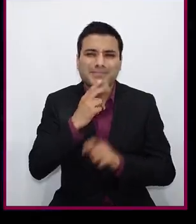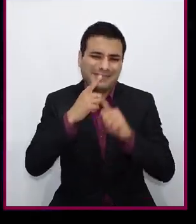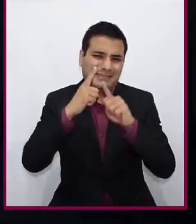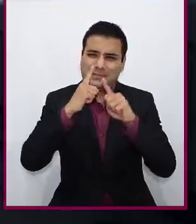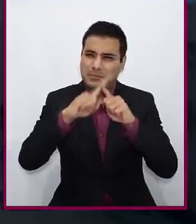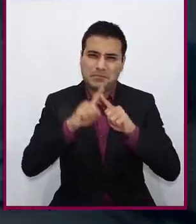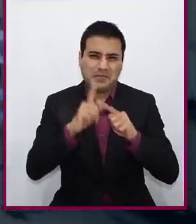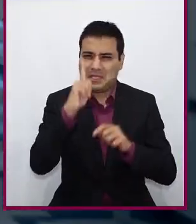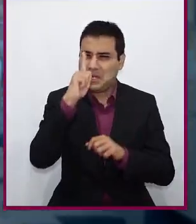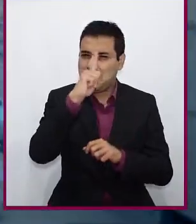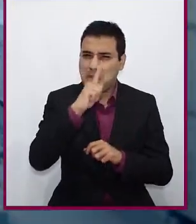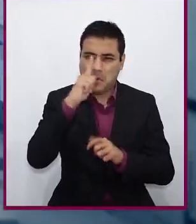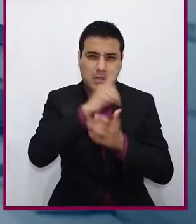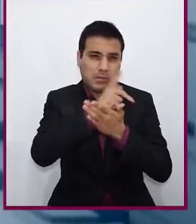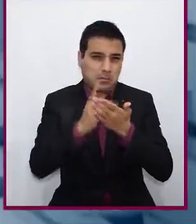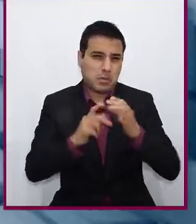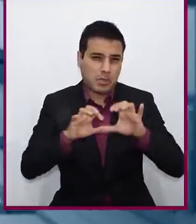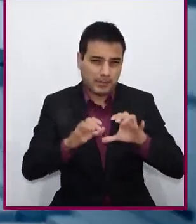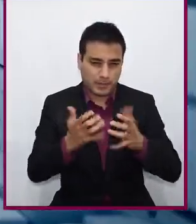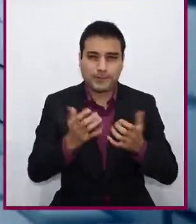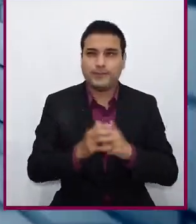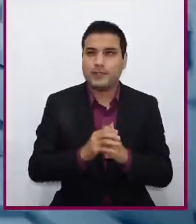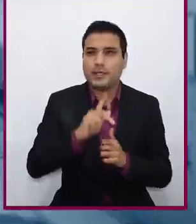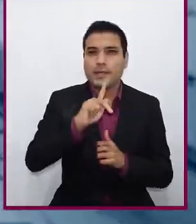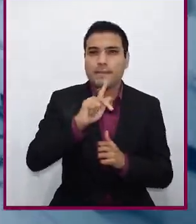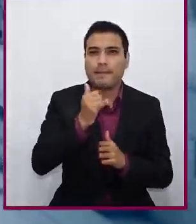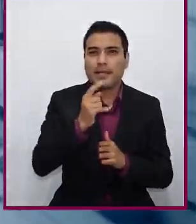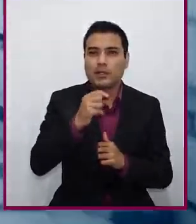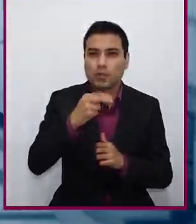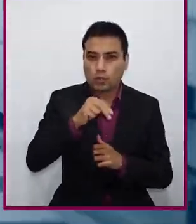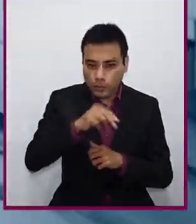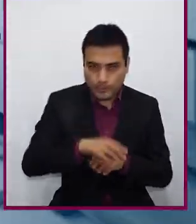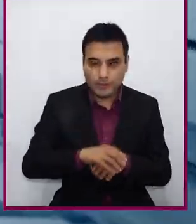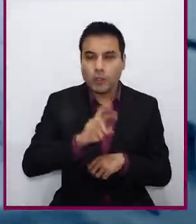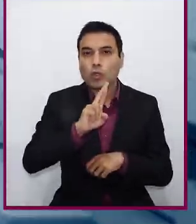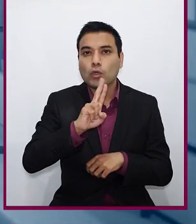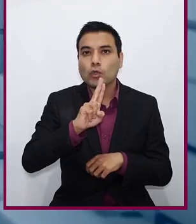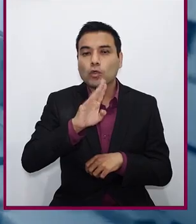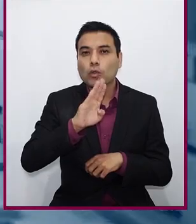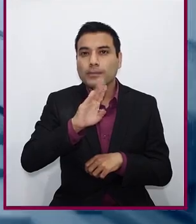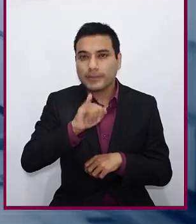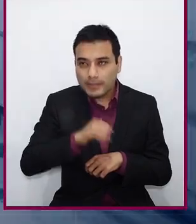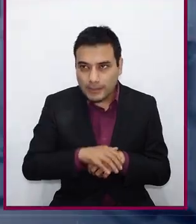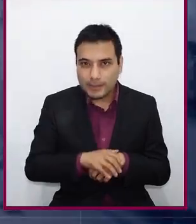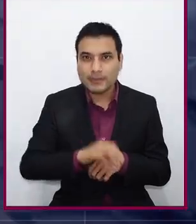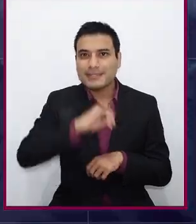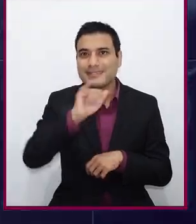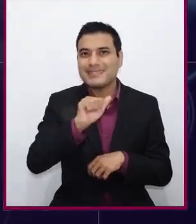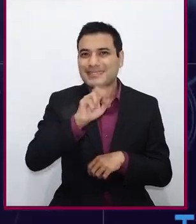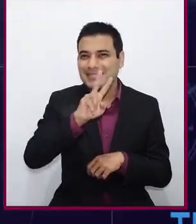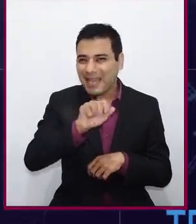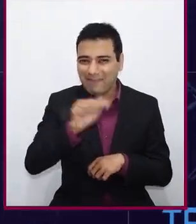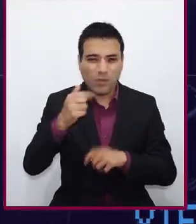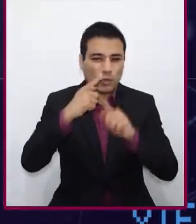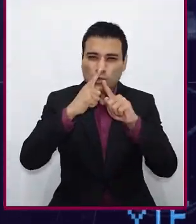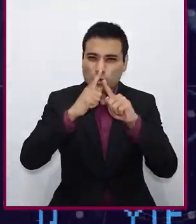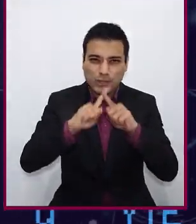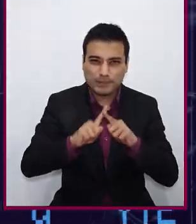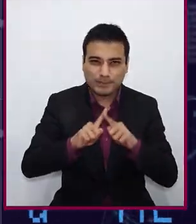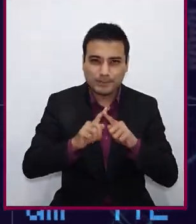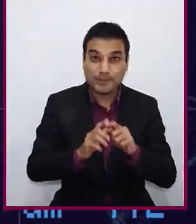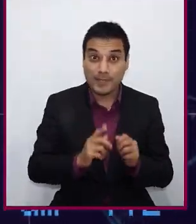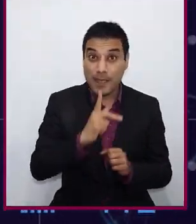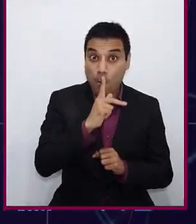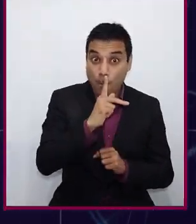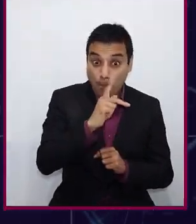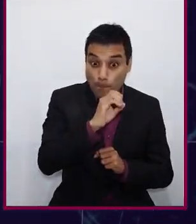de lenguajes de programación local rubén java entre muchos otros lacko